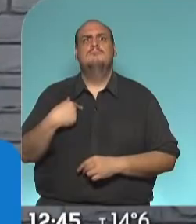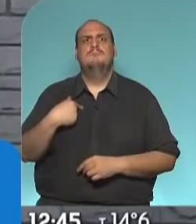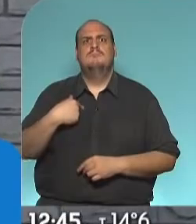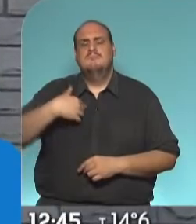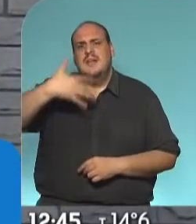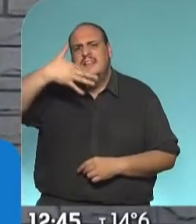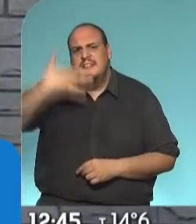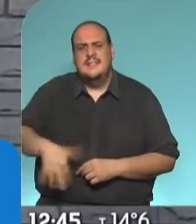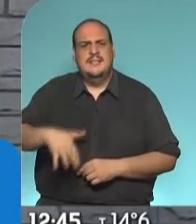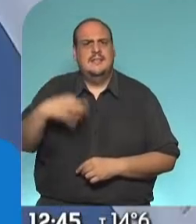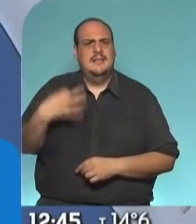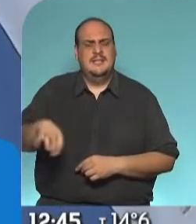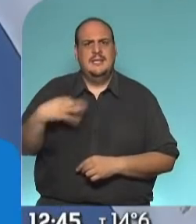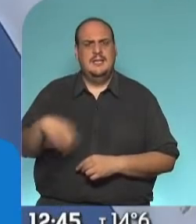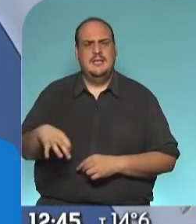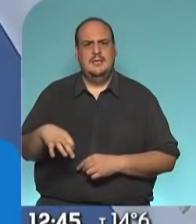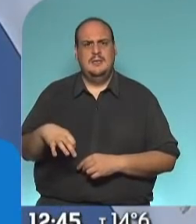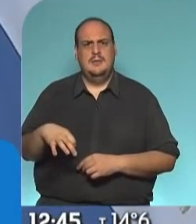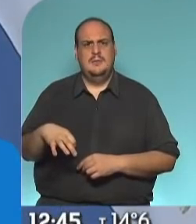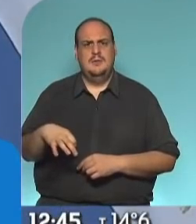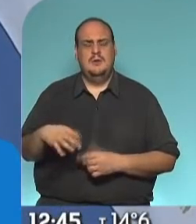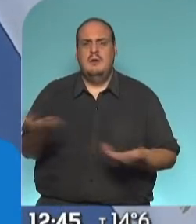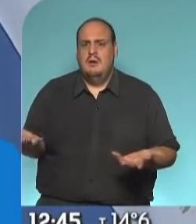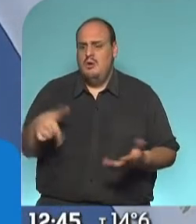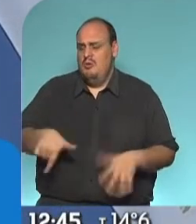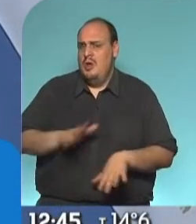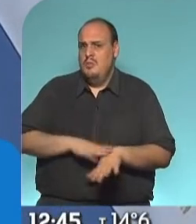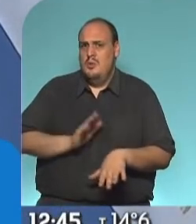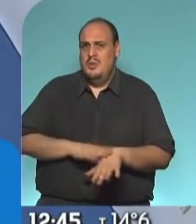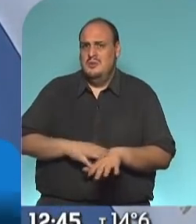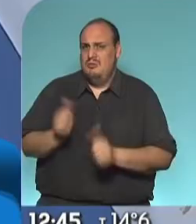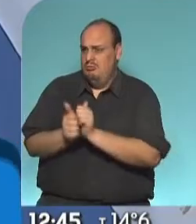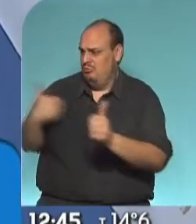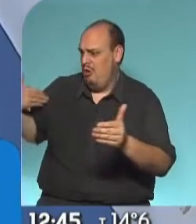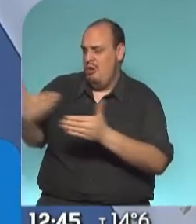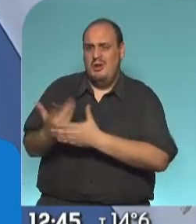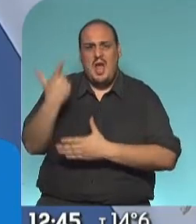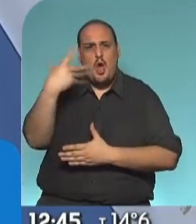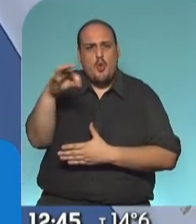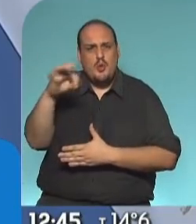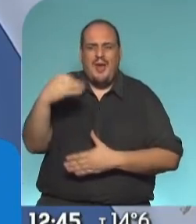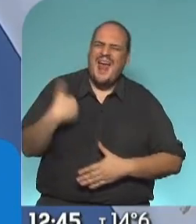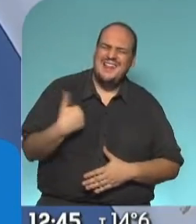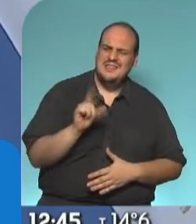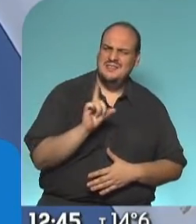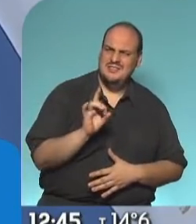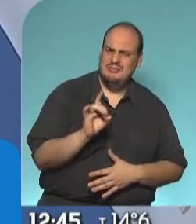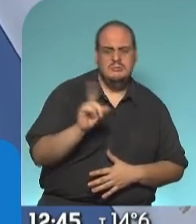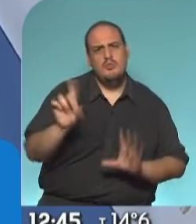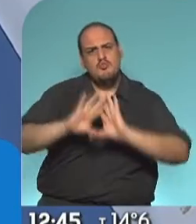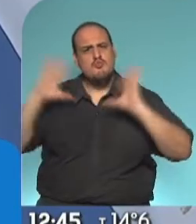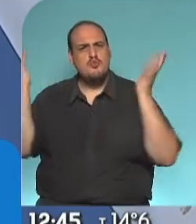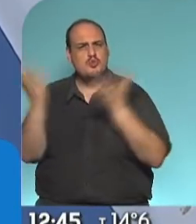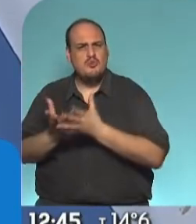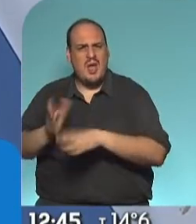todas que nos ha tocado vivir un momento único de la humanidad, no de la Argentina.